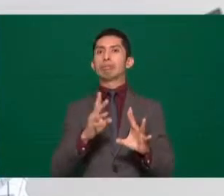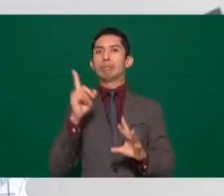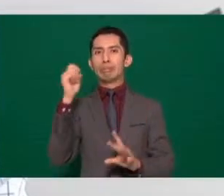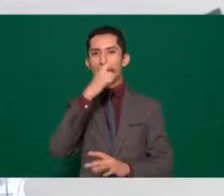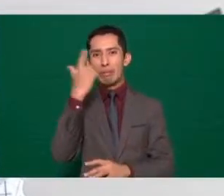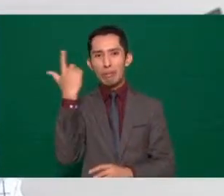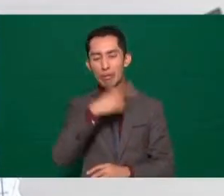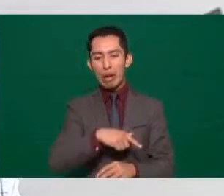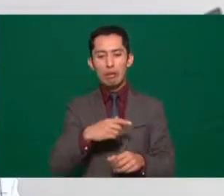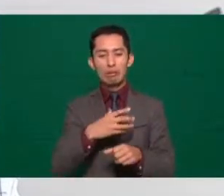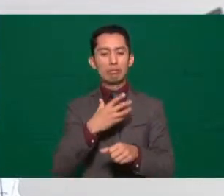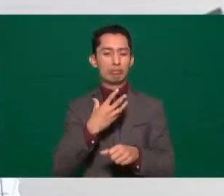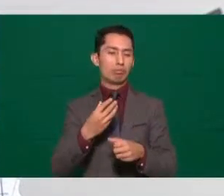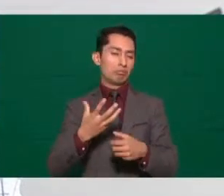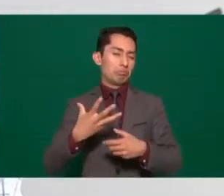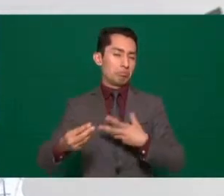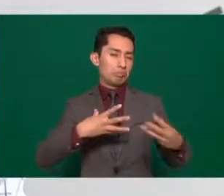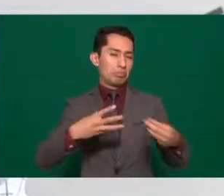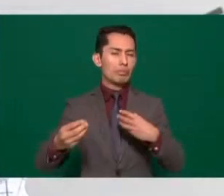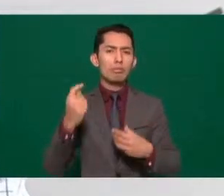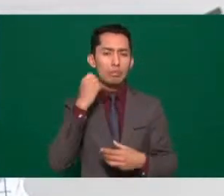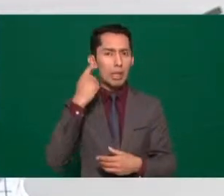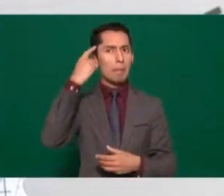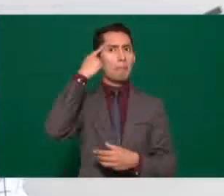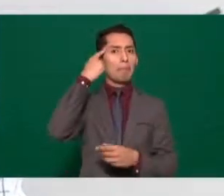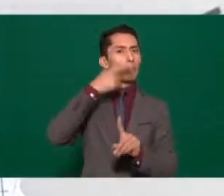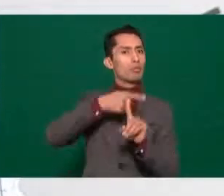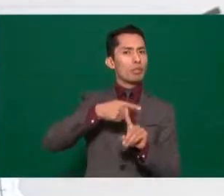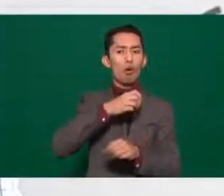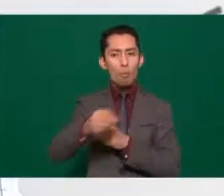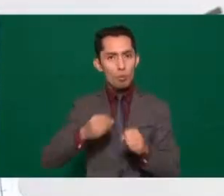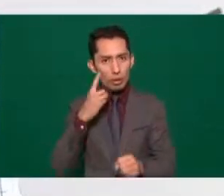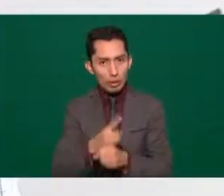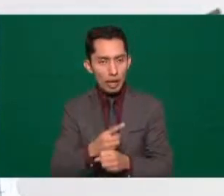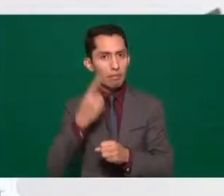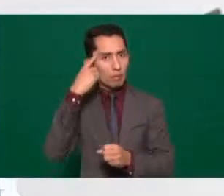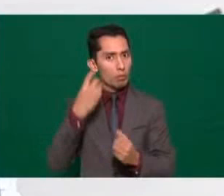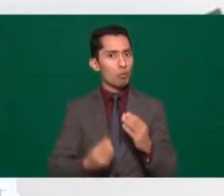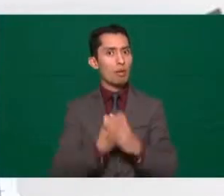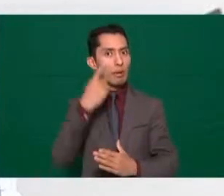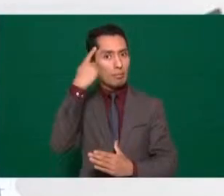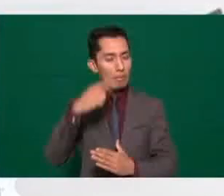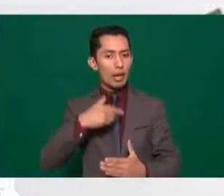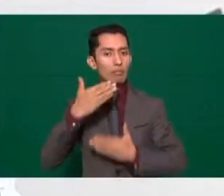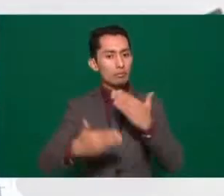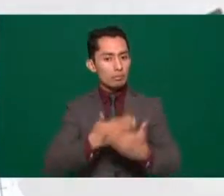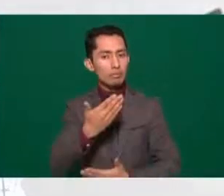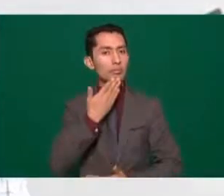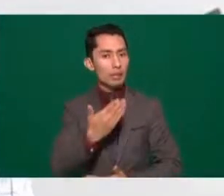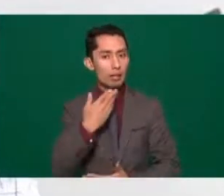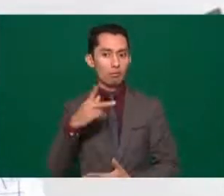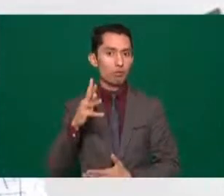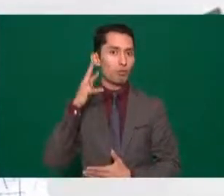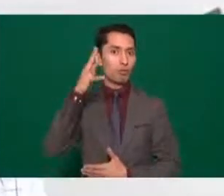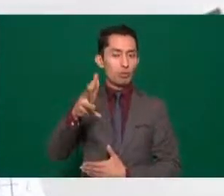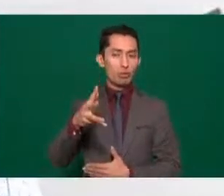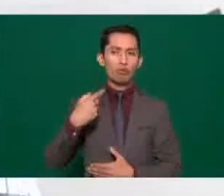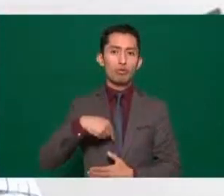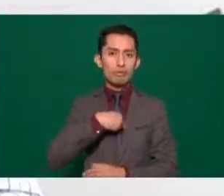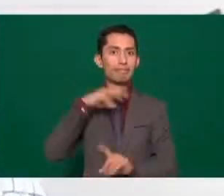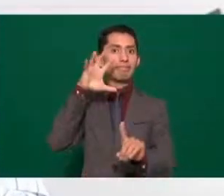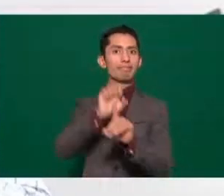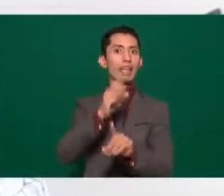aquellas oportunidades que pueden hacer crecer, que representen nuevas posibilidades y que definan el futuro que queremos